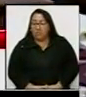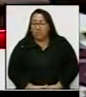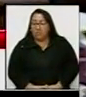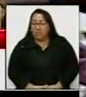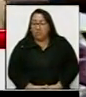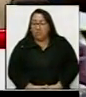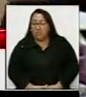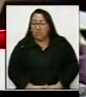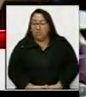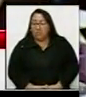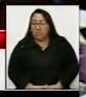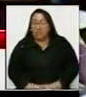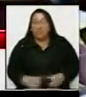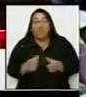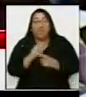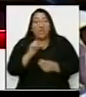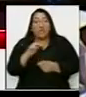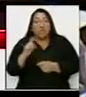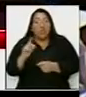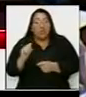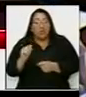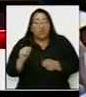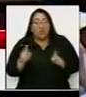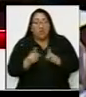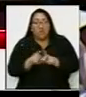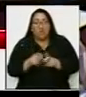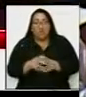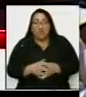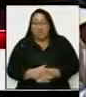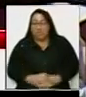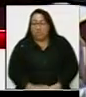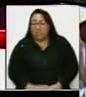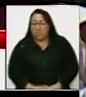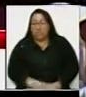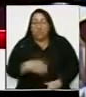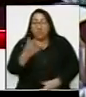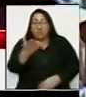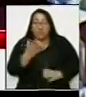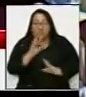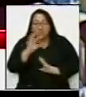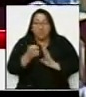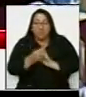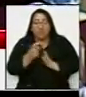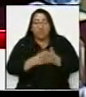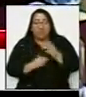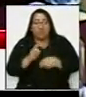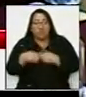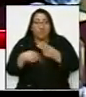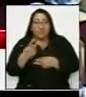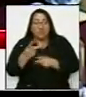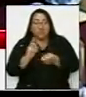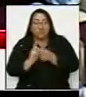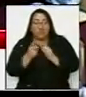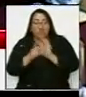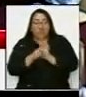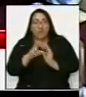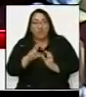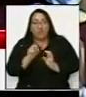congresista Espinosa, están pidiendo la incorporación de que en la segunda derogación de la